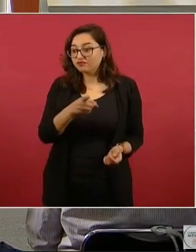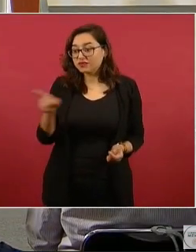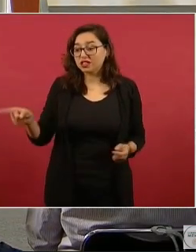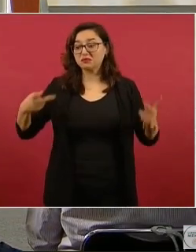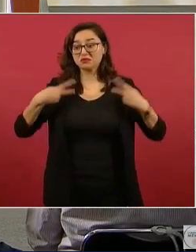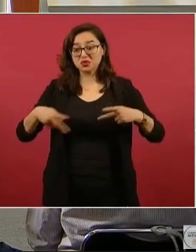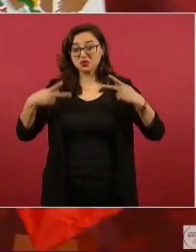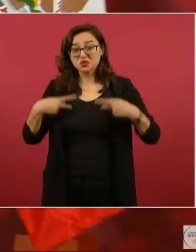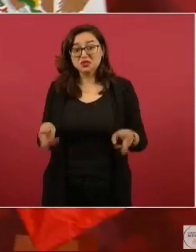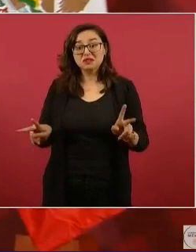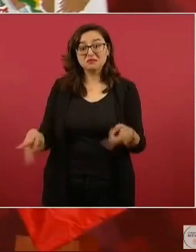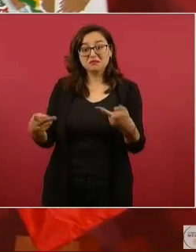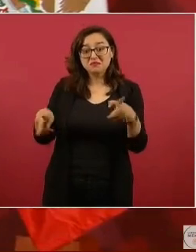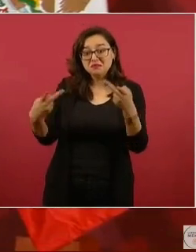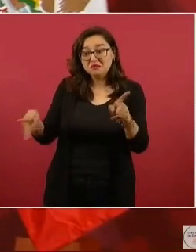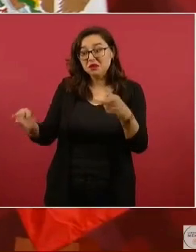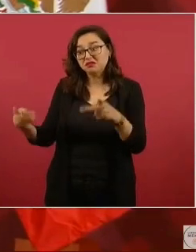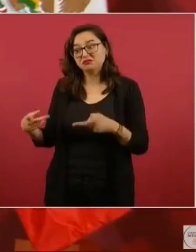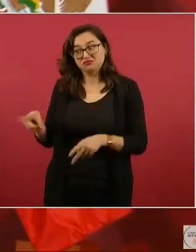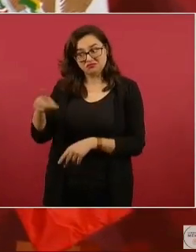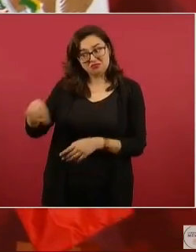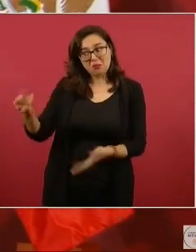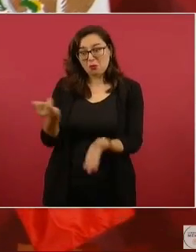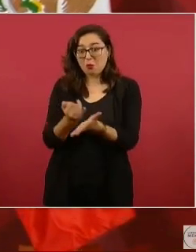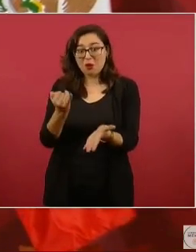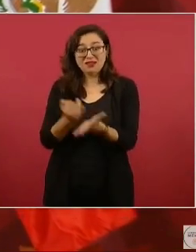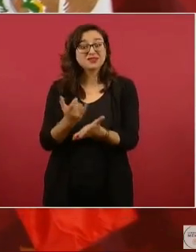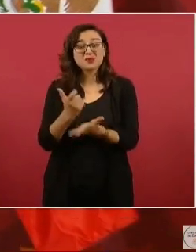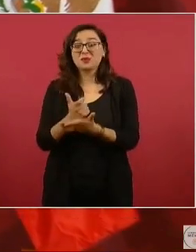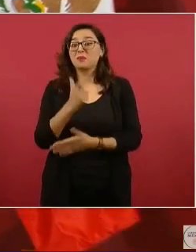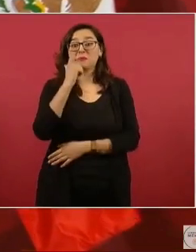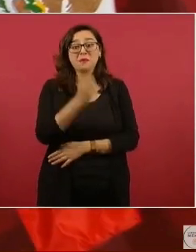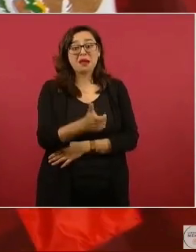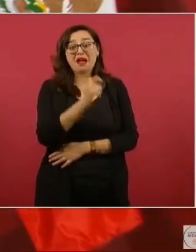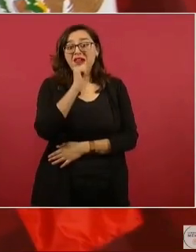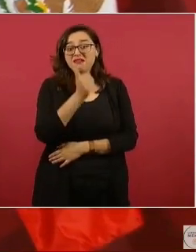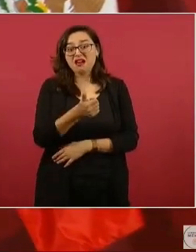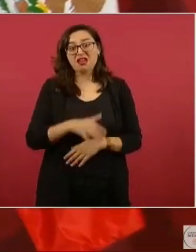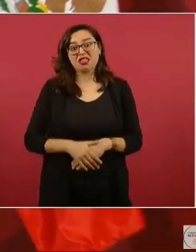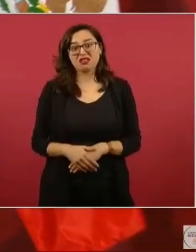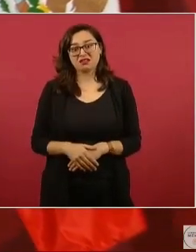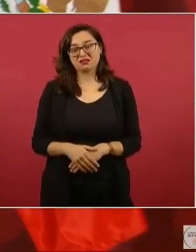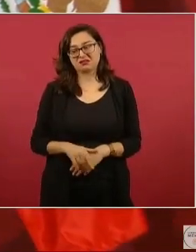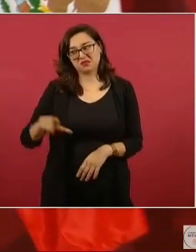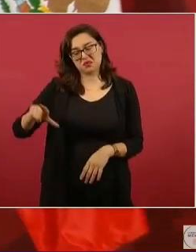informal, porque por eso el gobierno no tenía dinero,